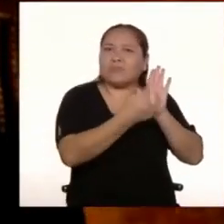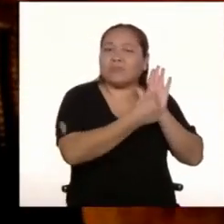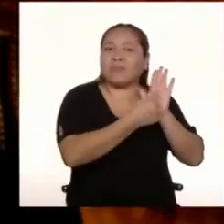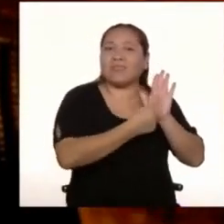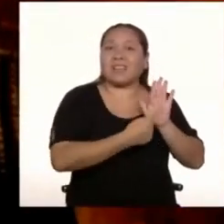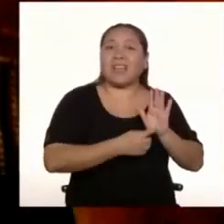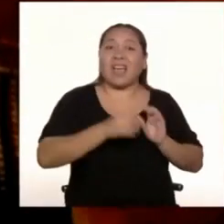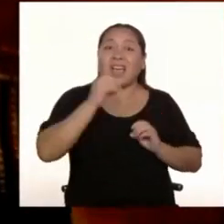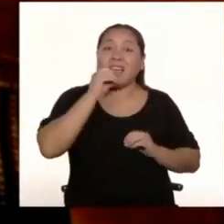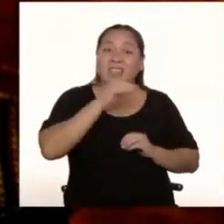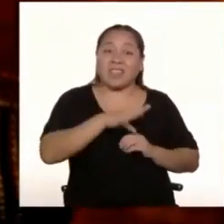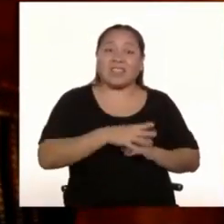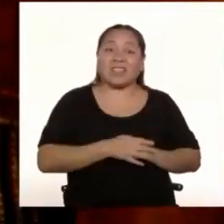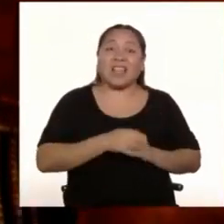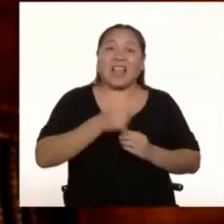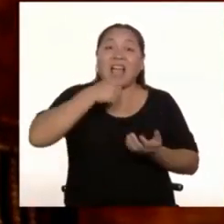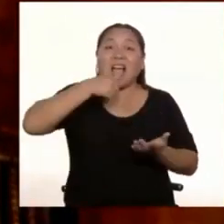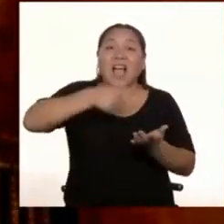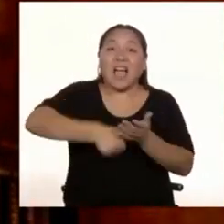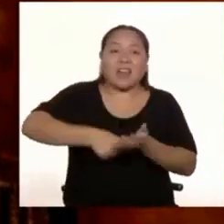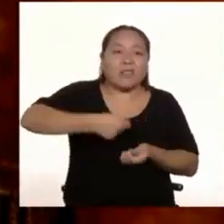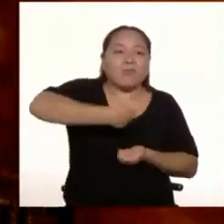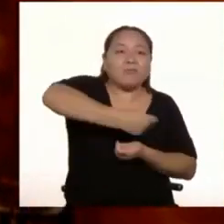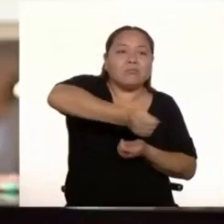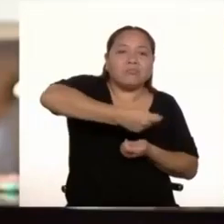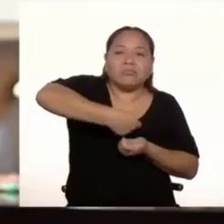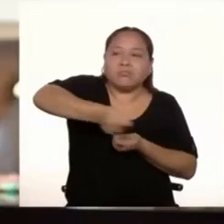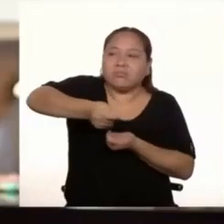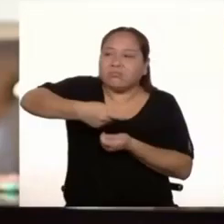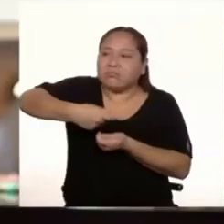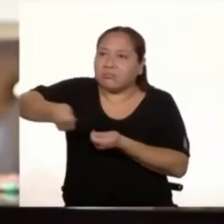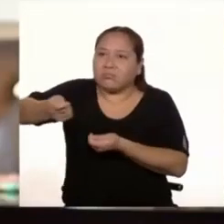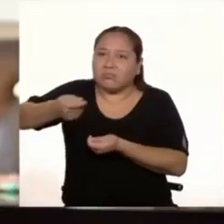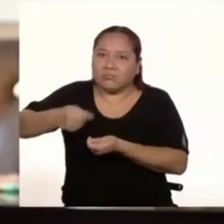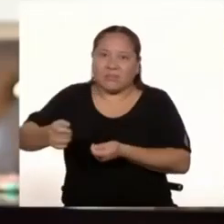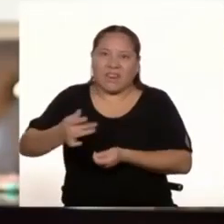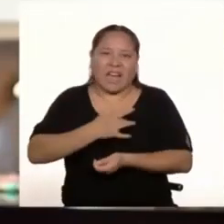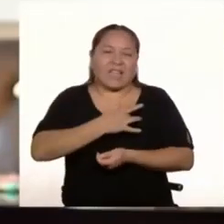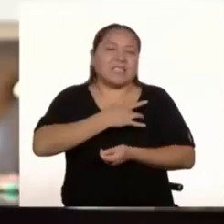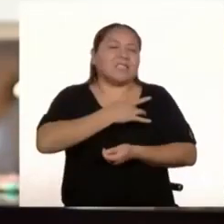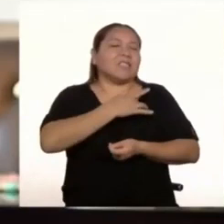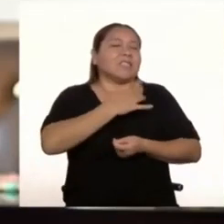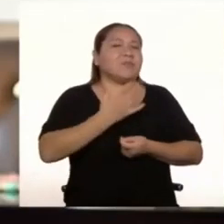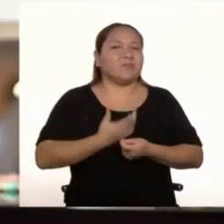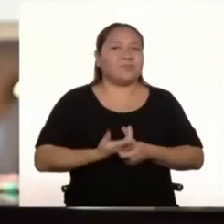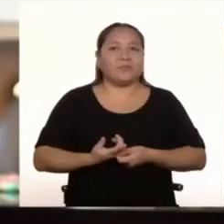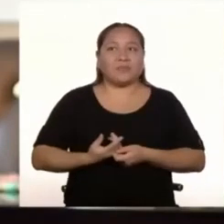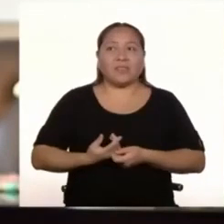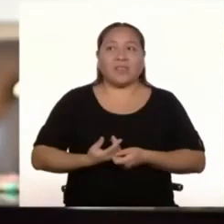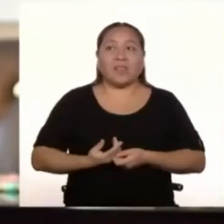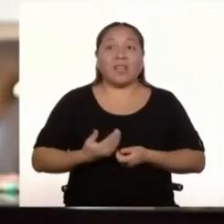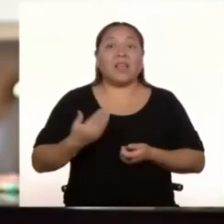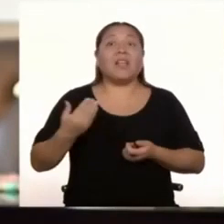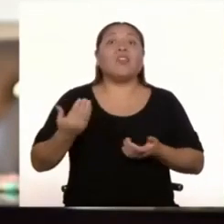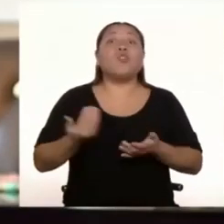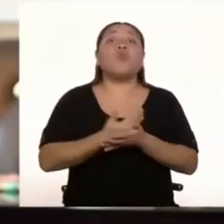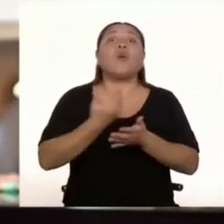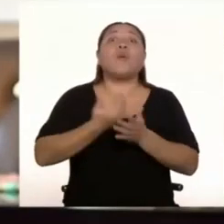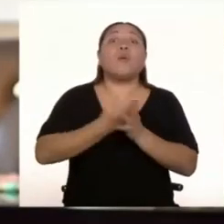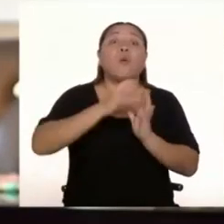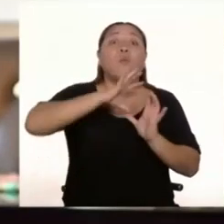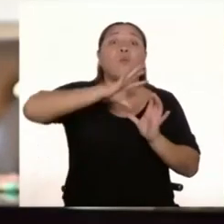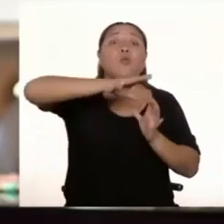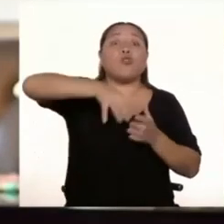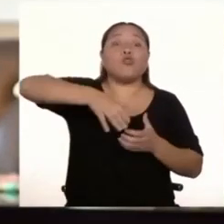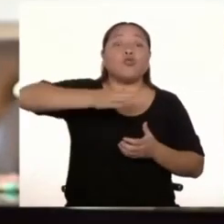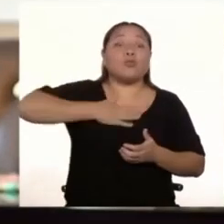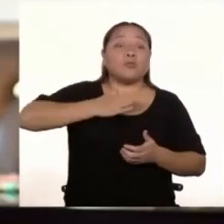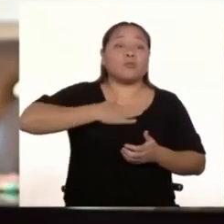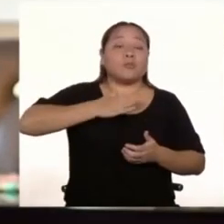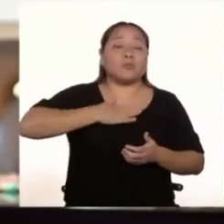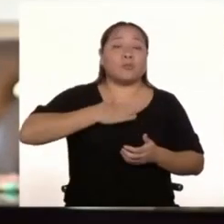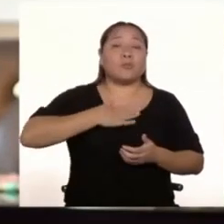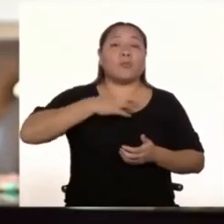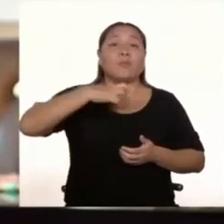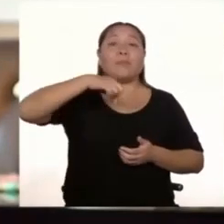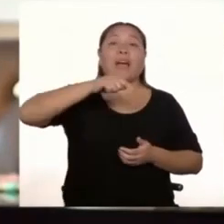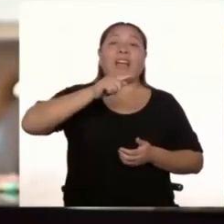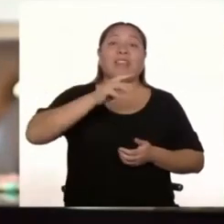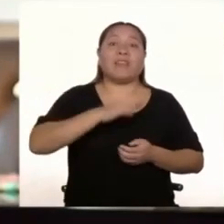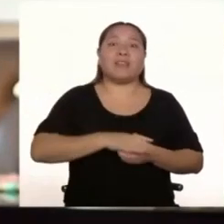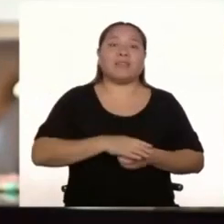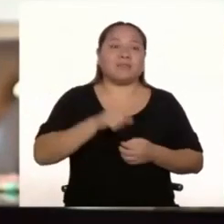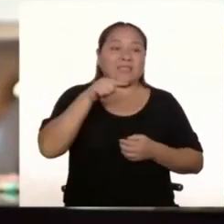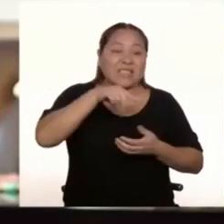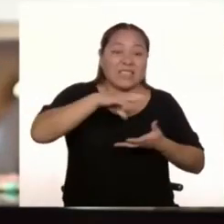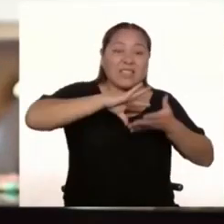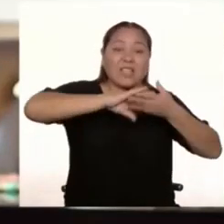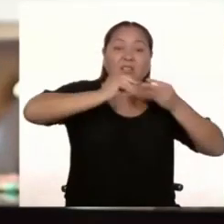está imprimiendo las cartas para repartirlas. Entonces, el nuevo mundo es nuestra patria y su historia es la nuestra, ¿no? Entonces yo me acuerdo siempre